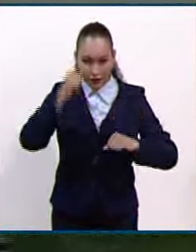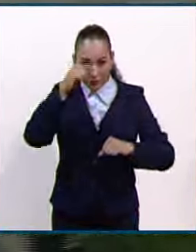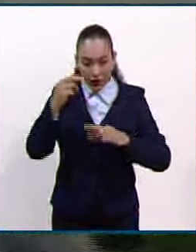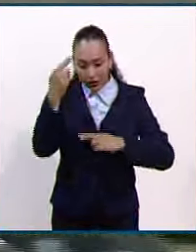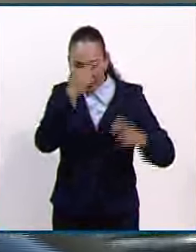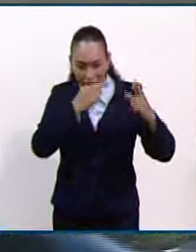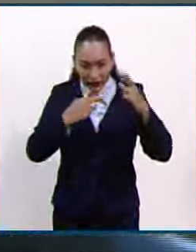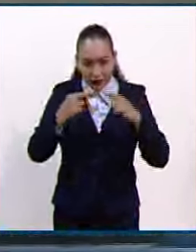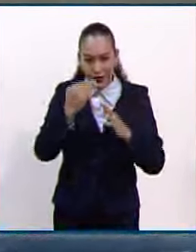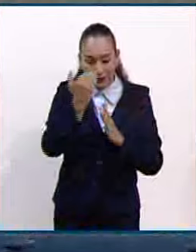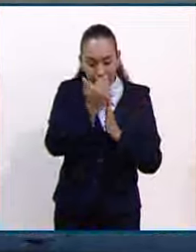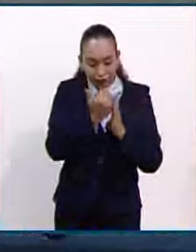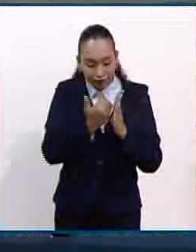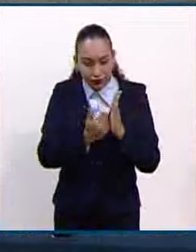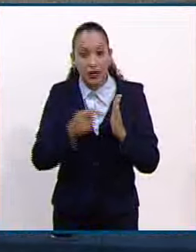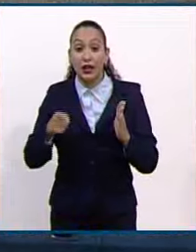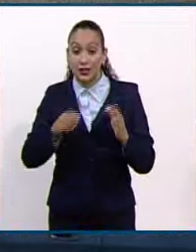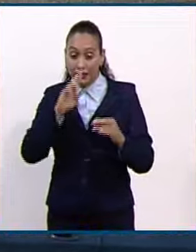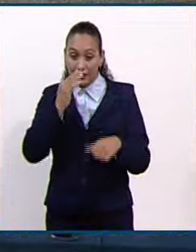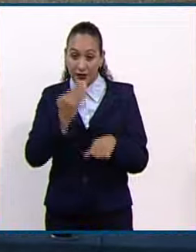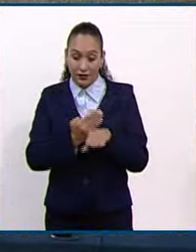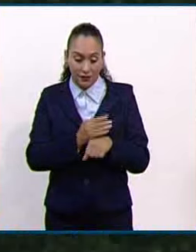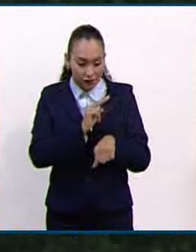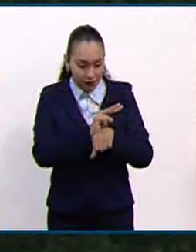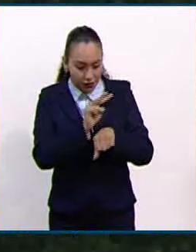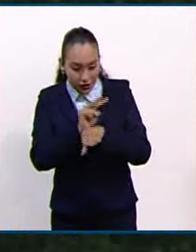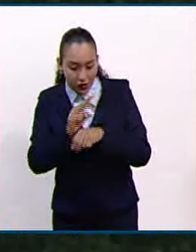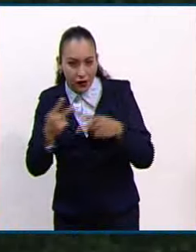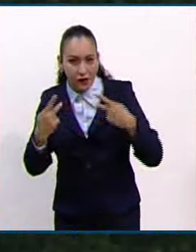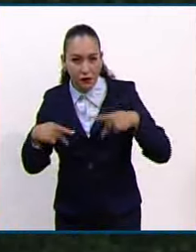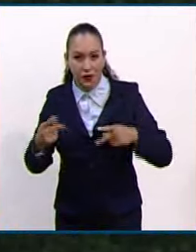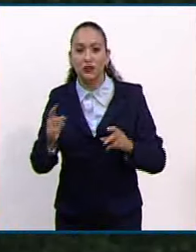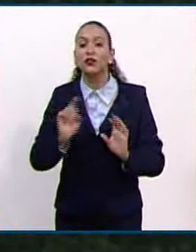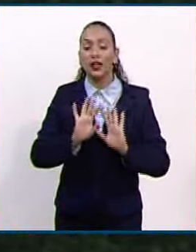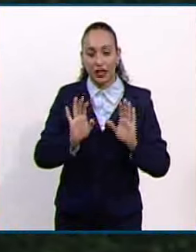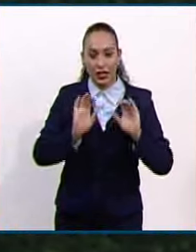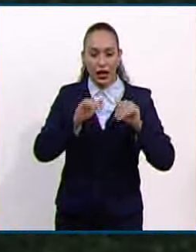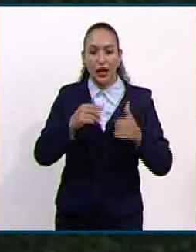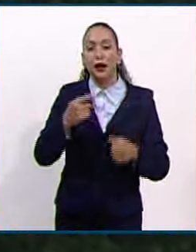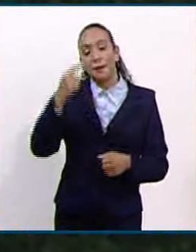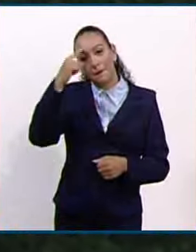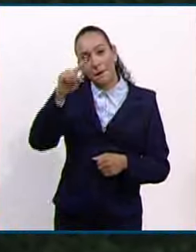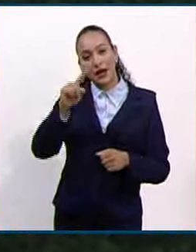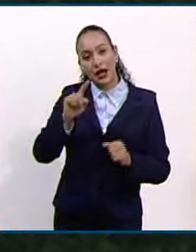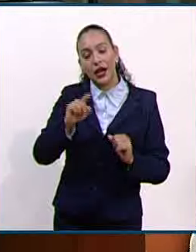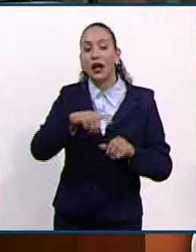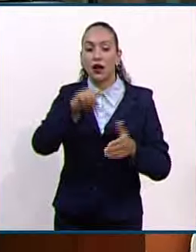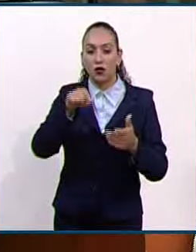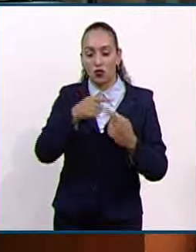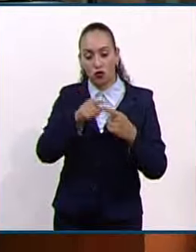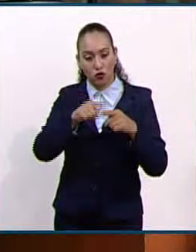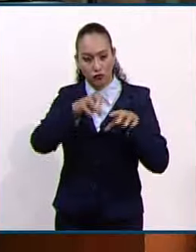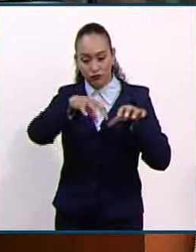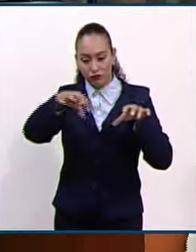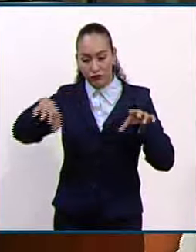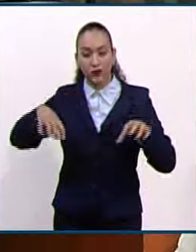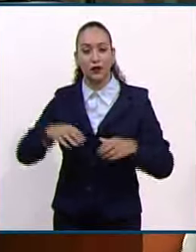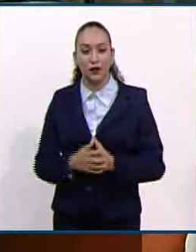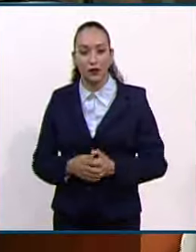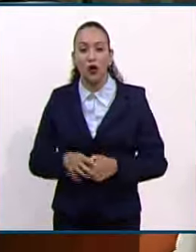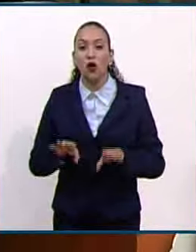quien será la responsable de verificar previamente al personal que se ha registrado en el medio correspondiente para ese efecto, mediante